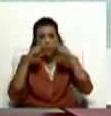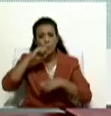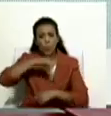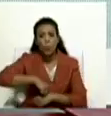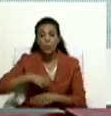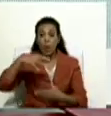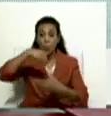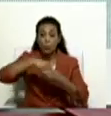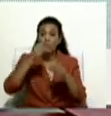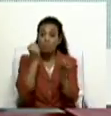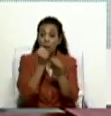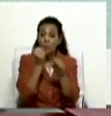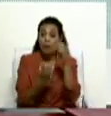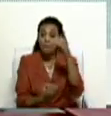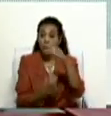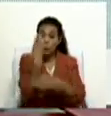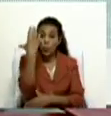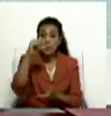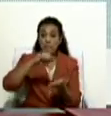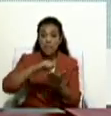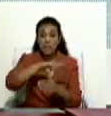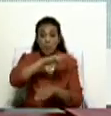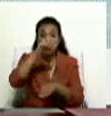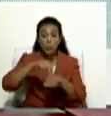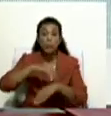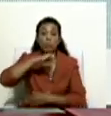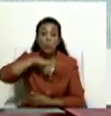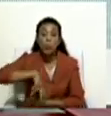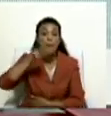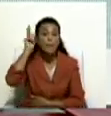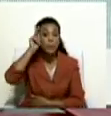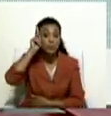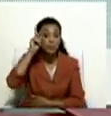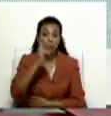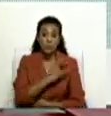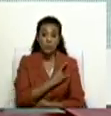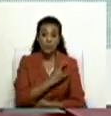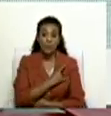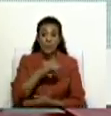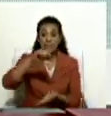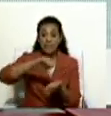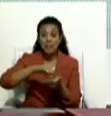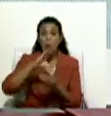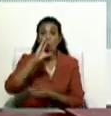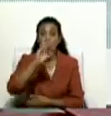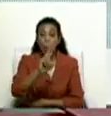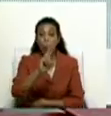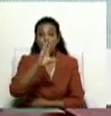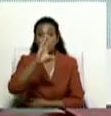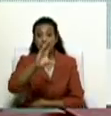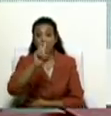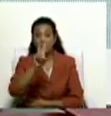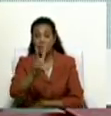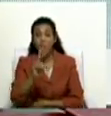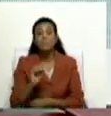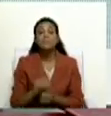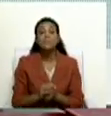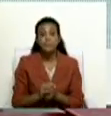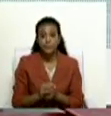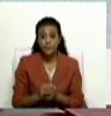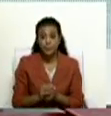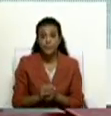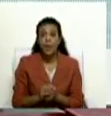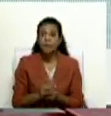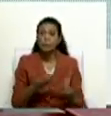miembro del equipo de trabajo de la fundación Centro Nacional de la historia es profesor de la la universidad central de Venezuela eh se